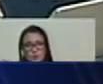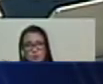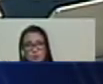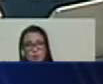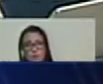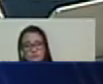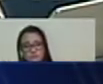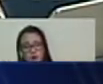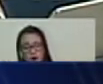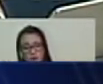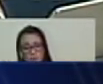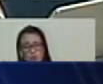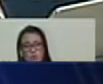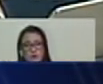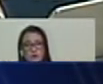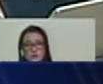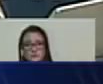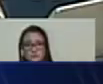Ataca y agrede su economía,